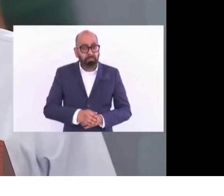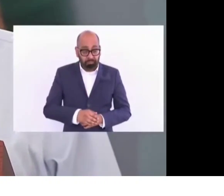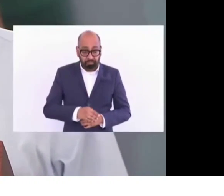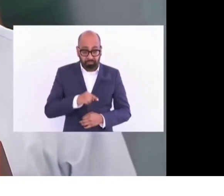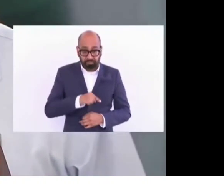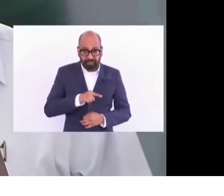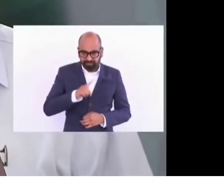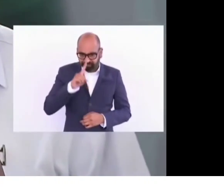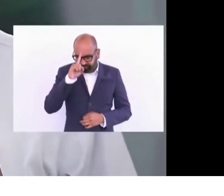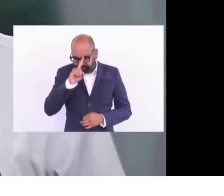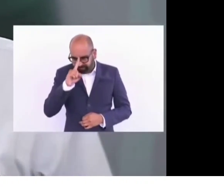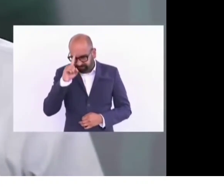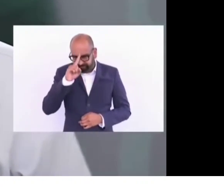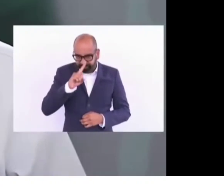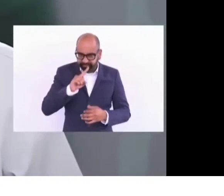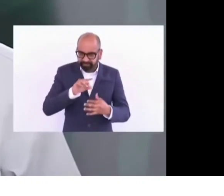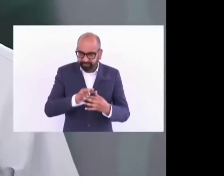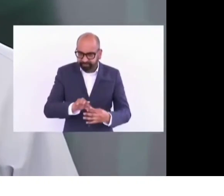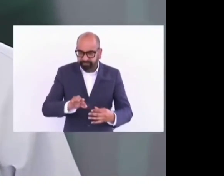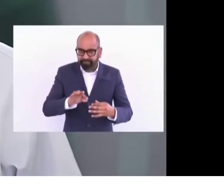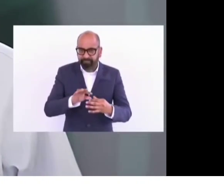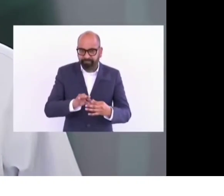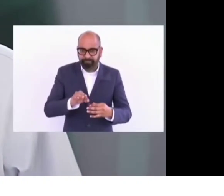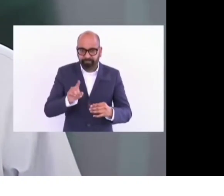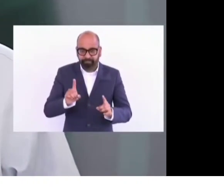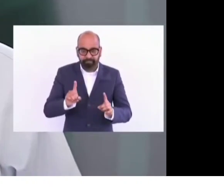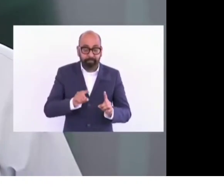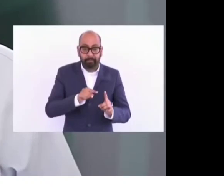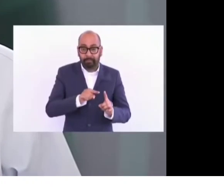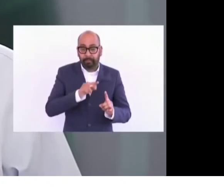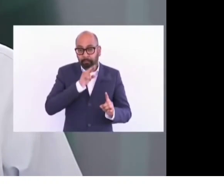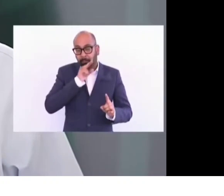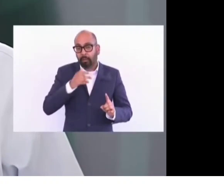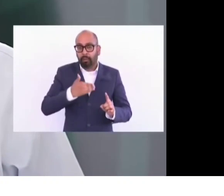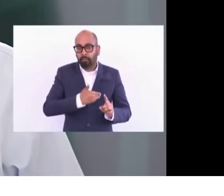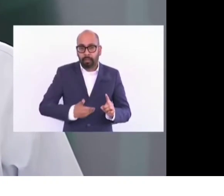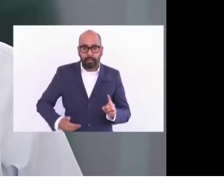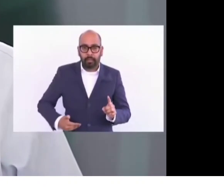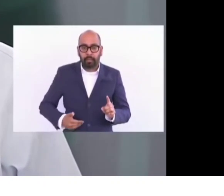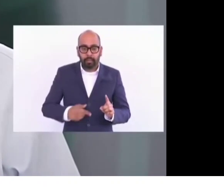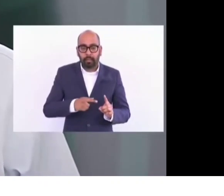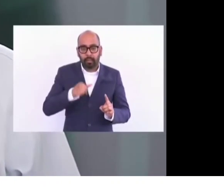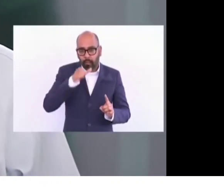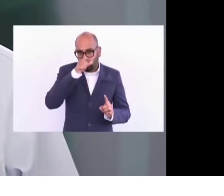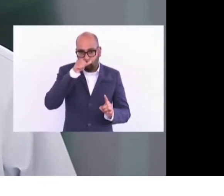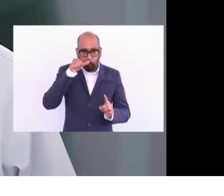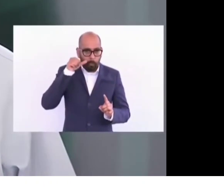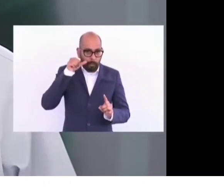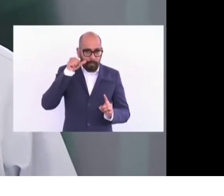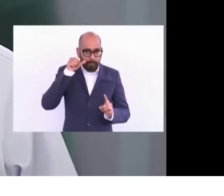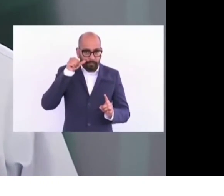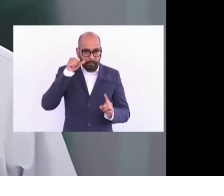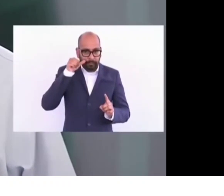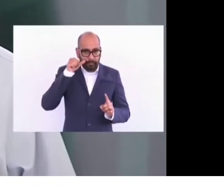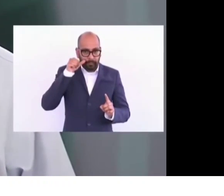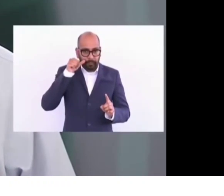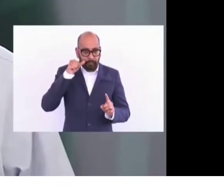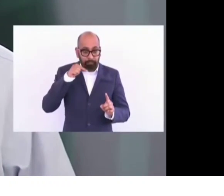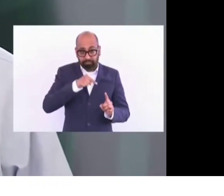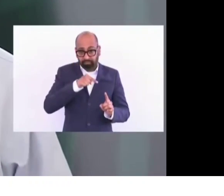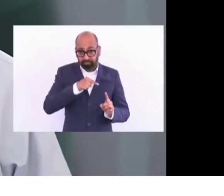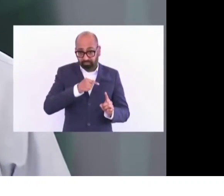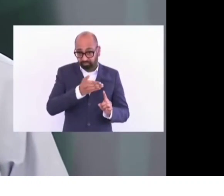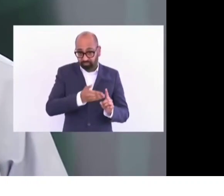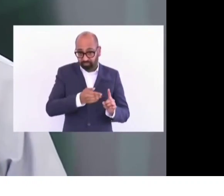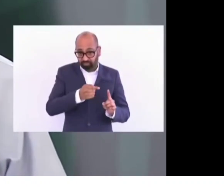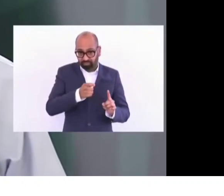del mejor presidente que hemos tenido en nuestro país, Benito Juárez García, un indígena